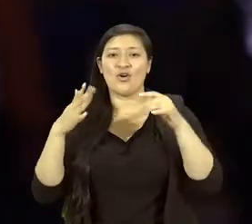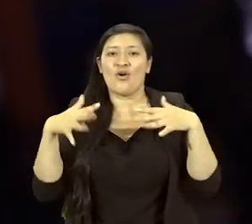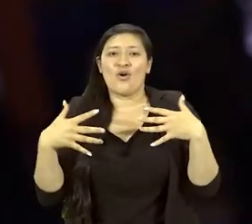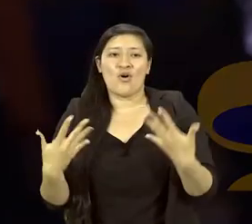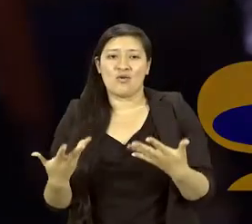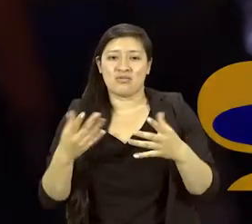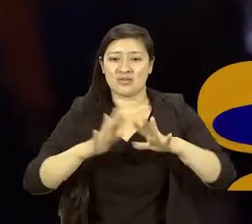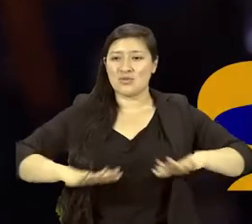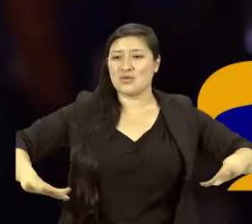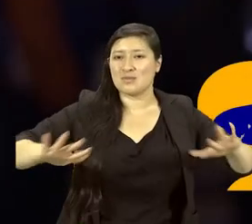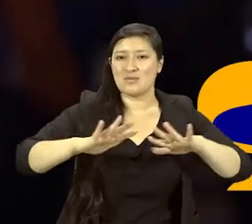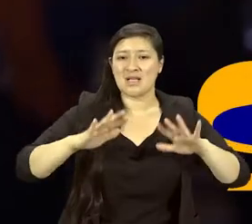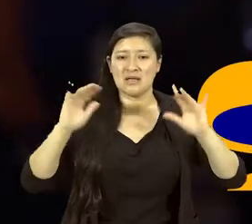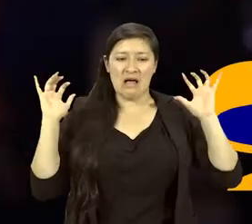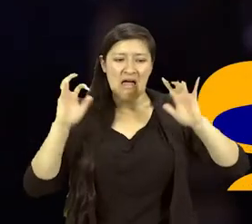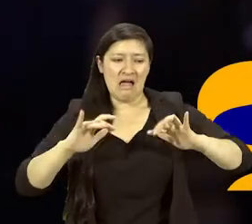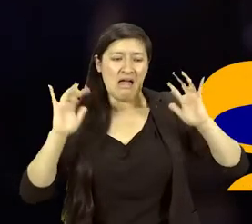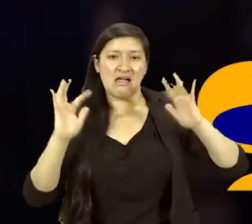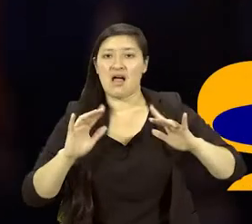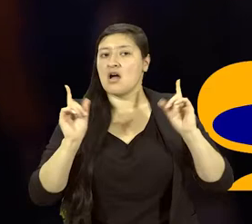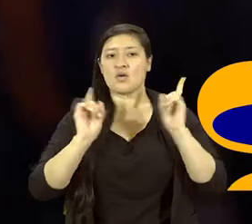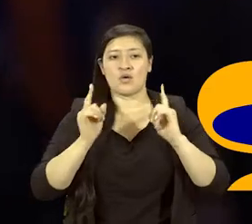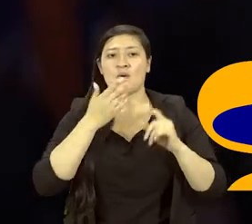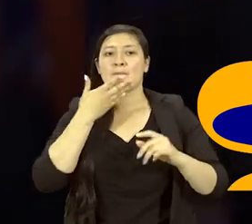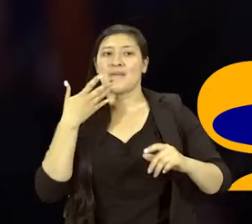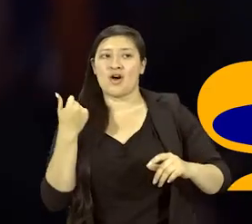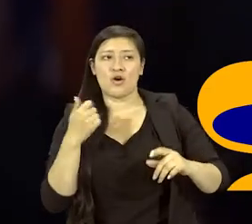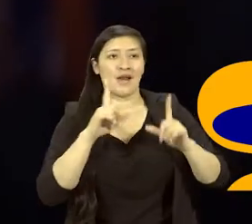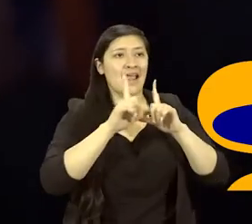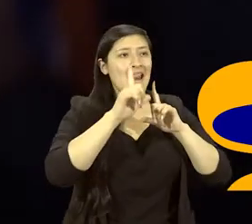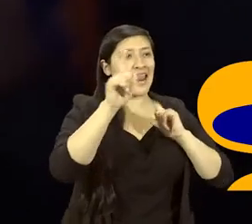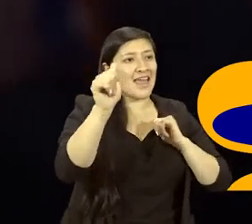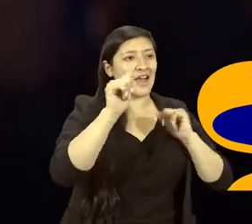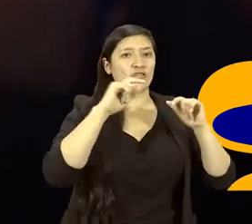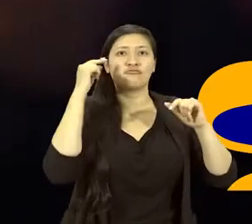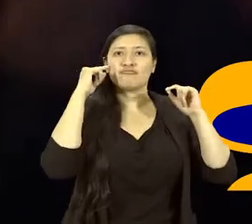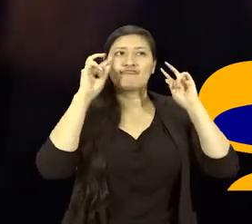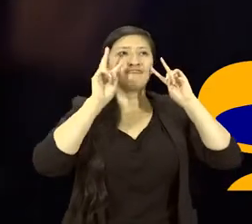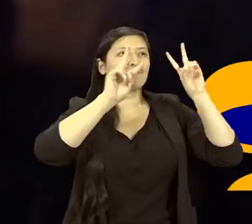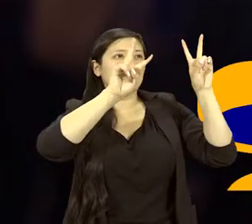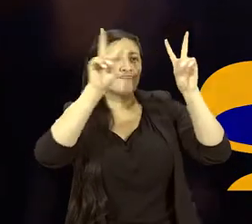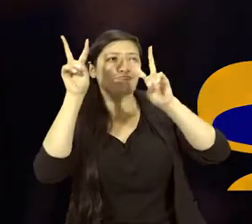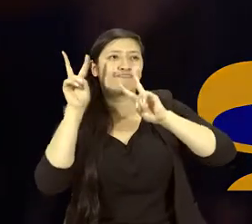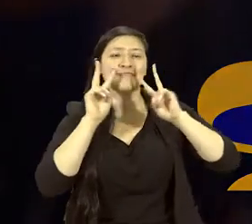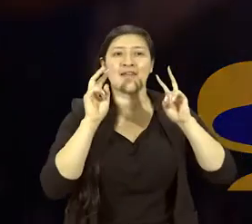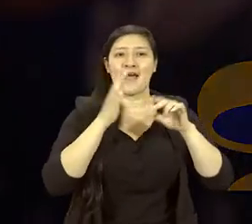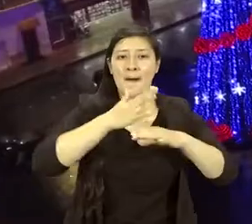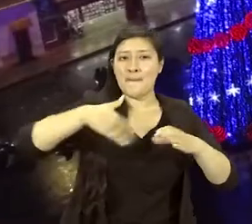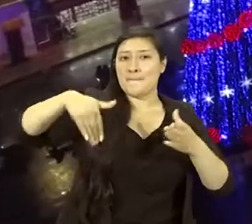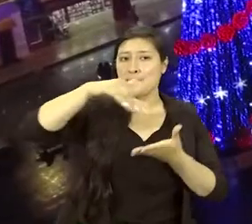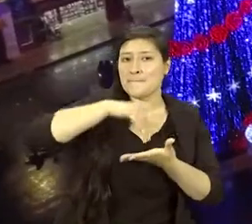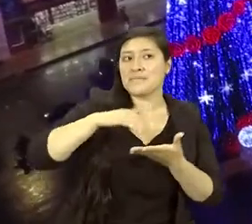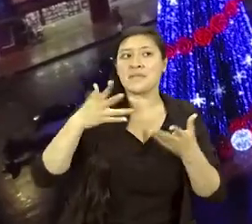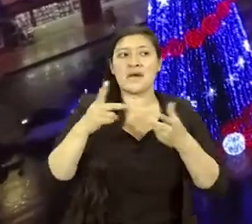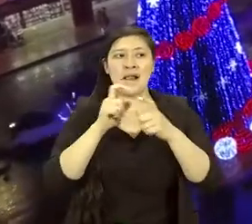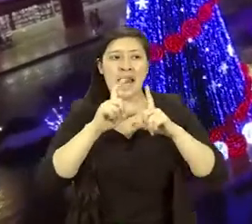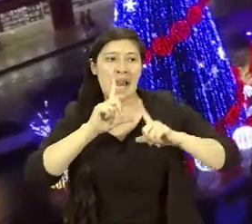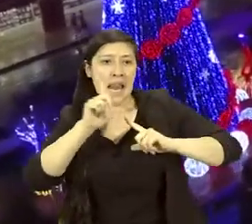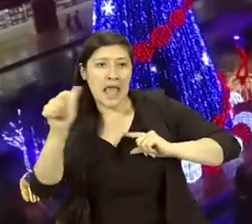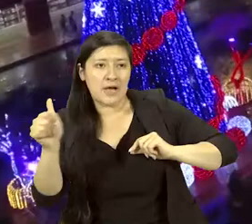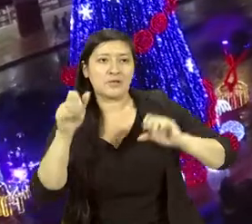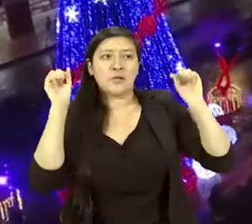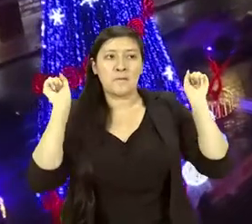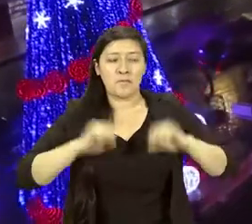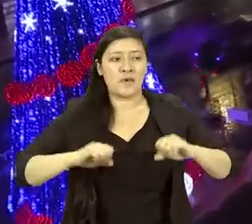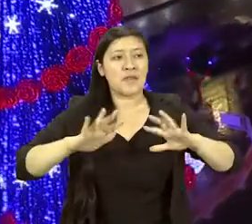que se puedan dar contagios en sitios donde haya aglomeraciones. Por eso toda la iluminación está aérea, está en las glorietas, está en las